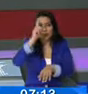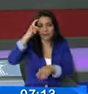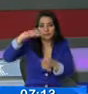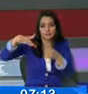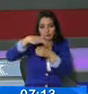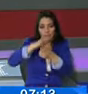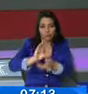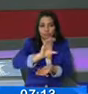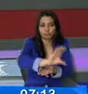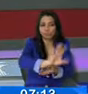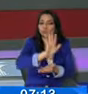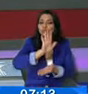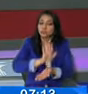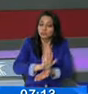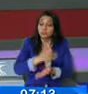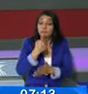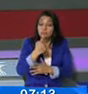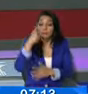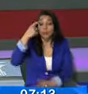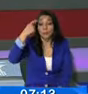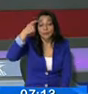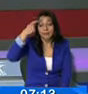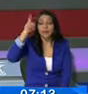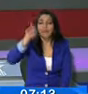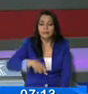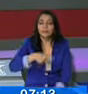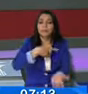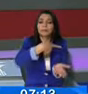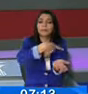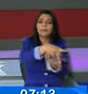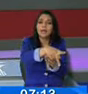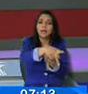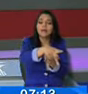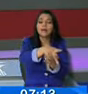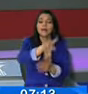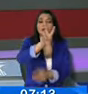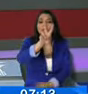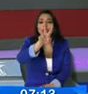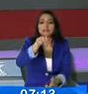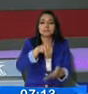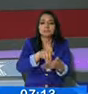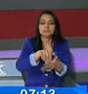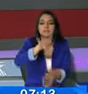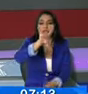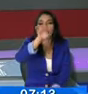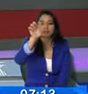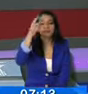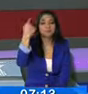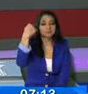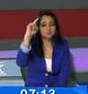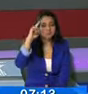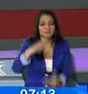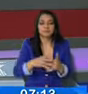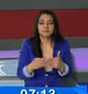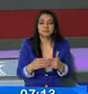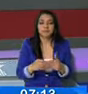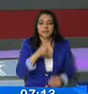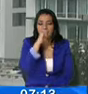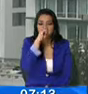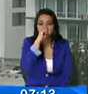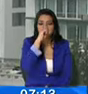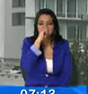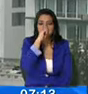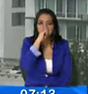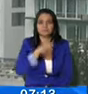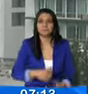a la entidad, en el cual establece que el gobierno deberá pagar a la institución más de 2.800 millones de dólares.